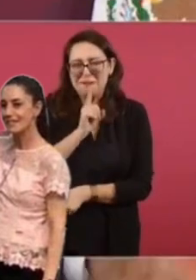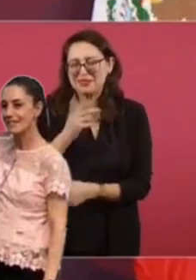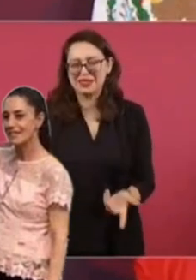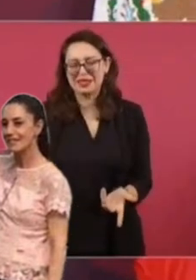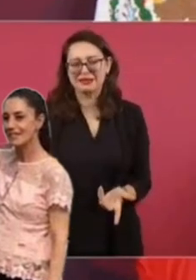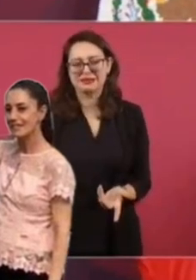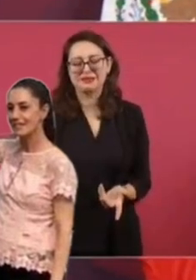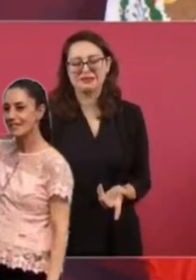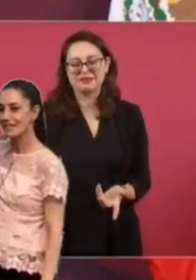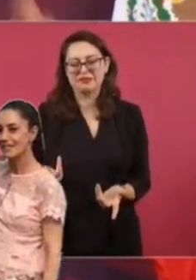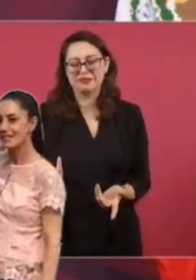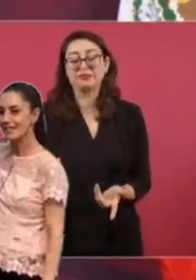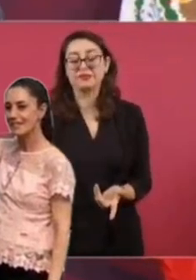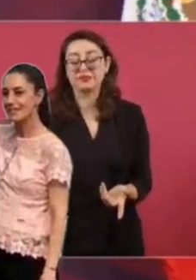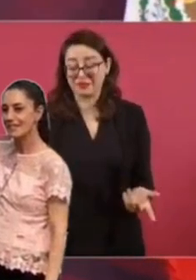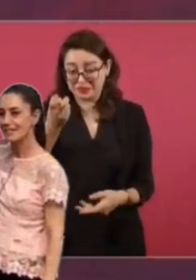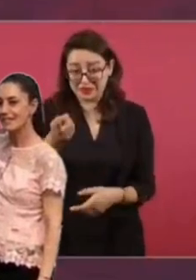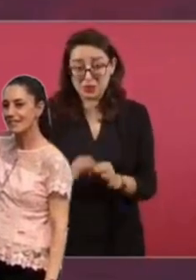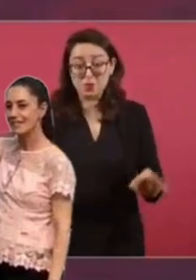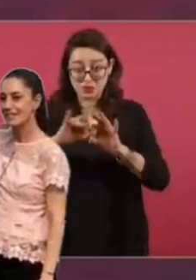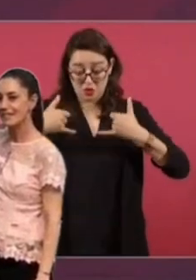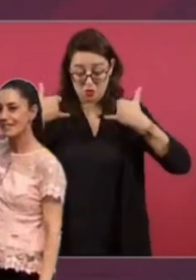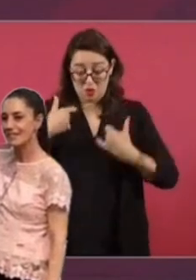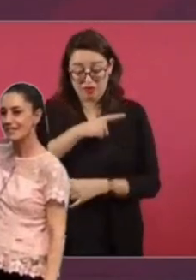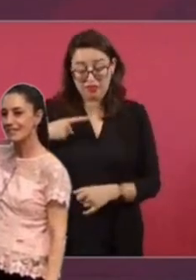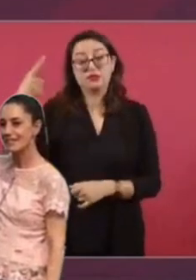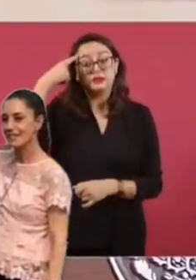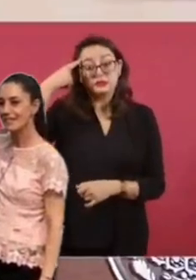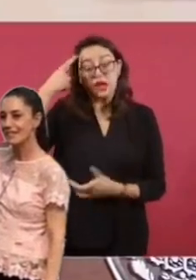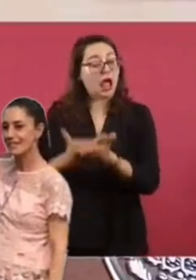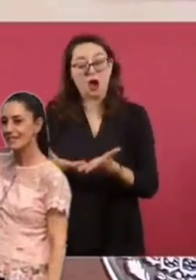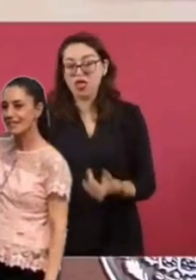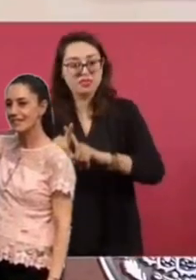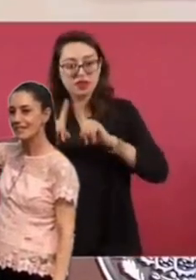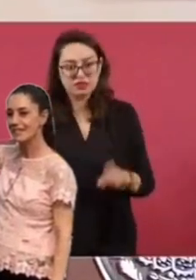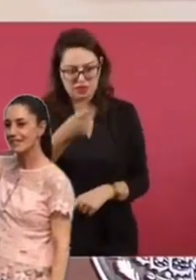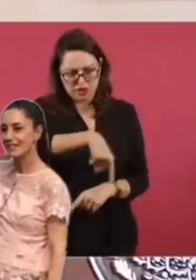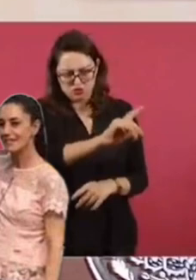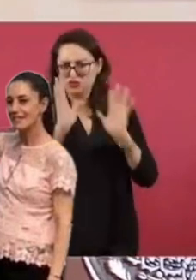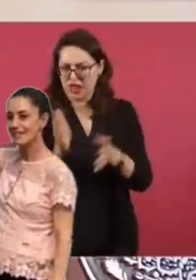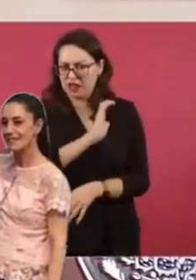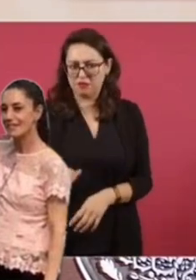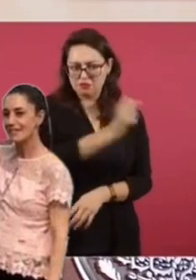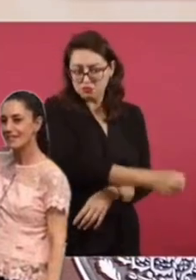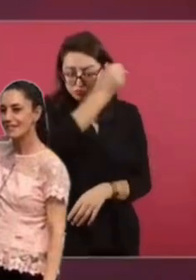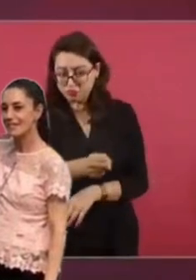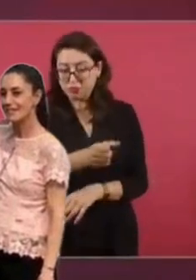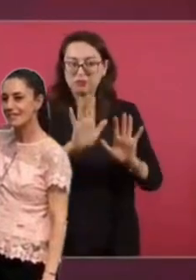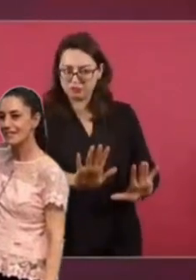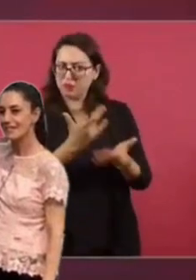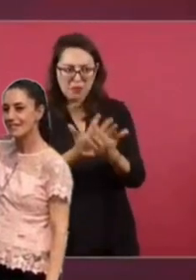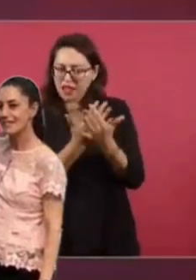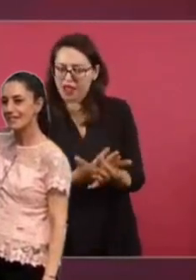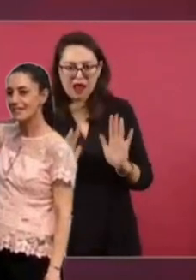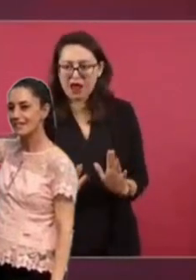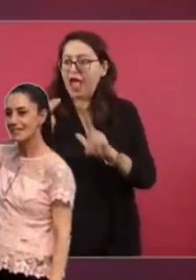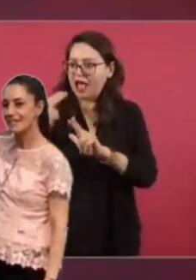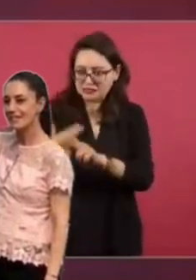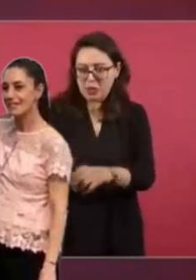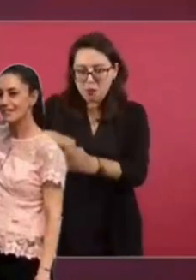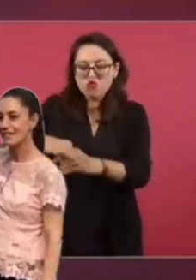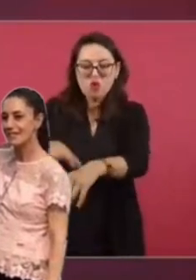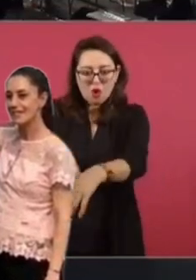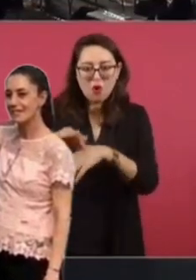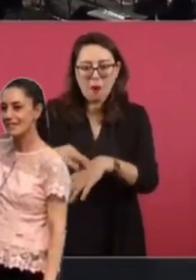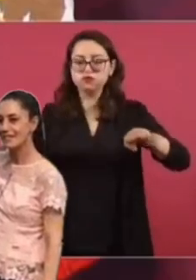ya. Eso también que los jóvenes lo tengan presente. Ahora no. No. Ahora es hasta que van a